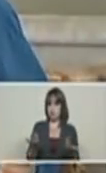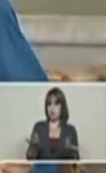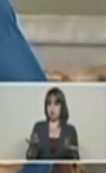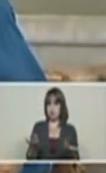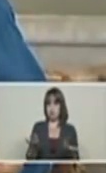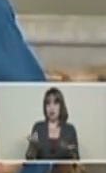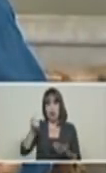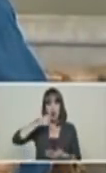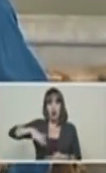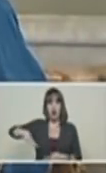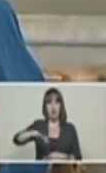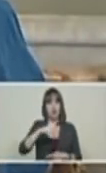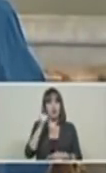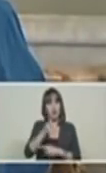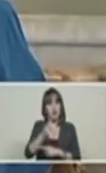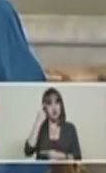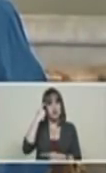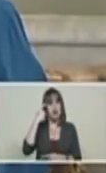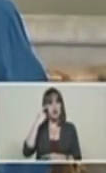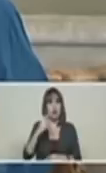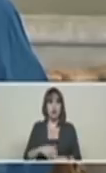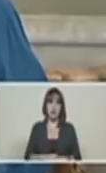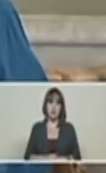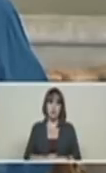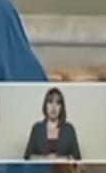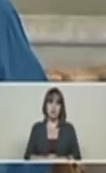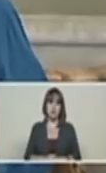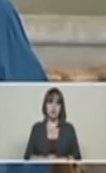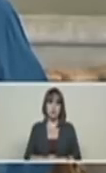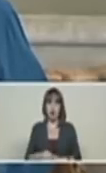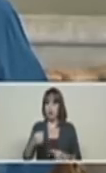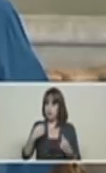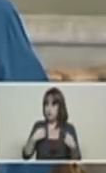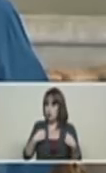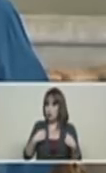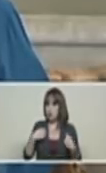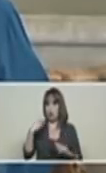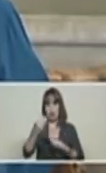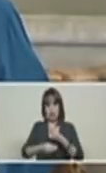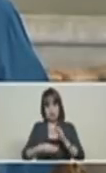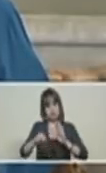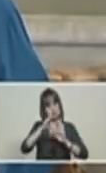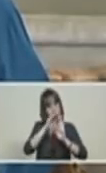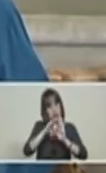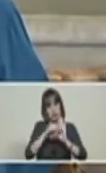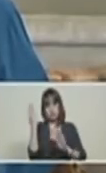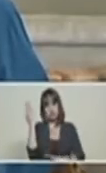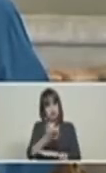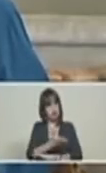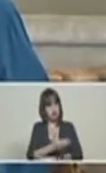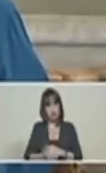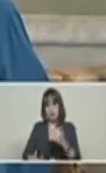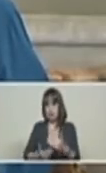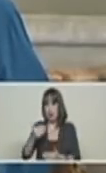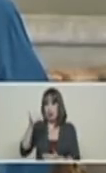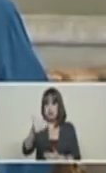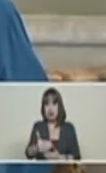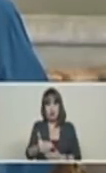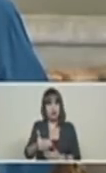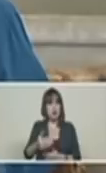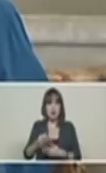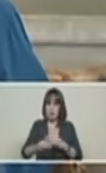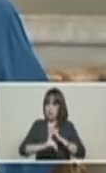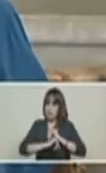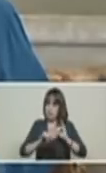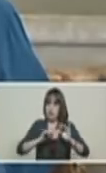El pueblo debe saber. Y si tengo que tomar medidas más allá, estoy